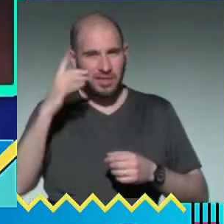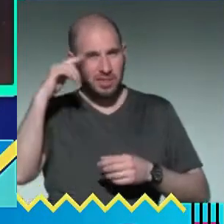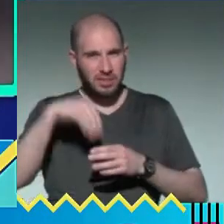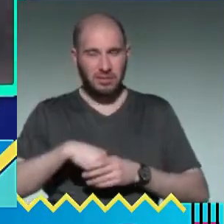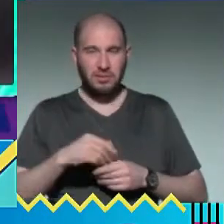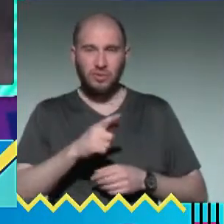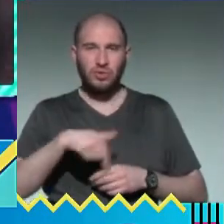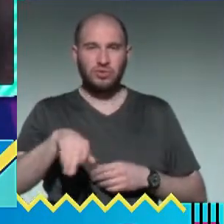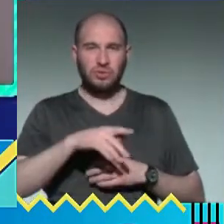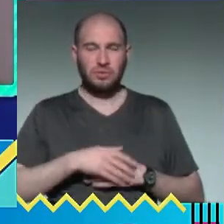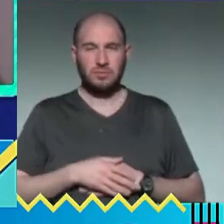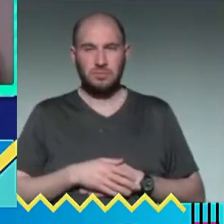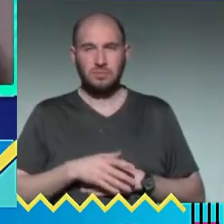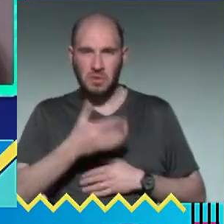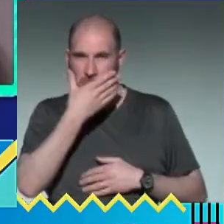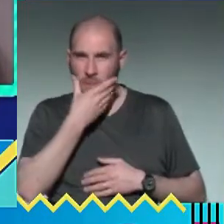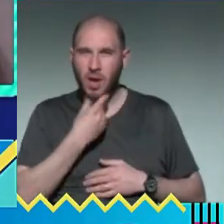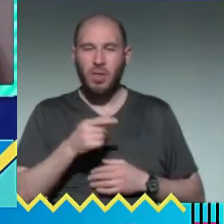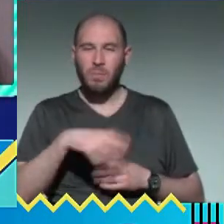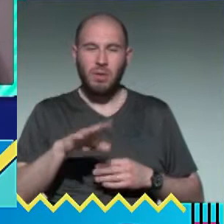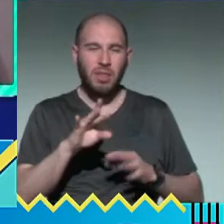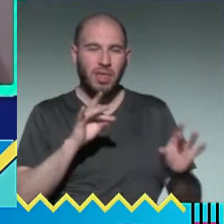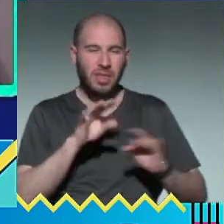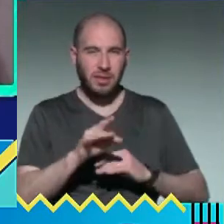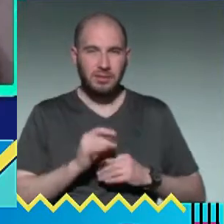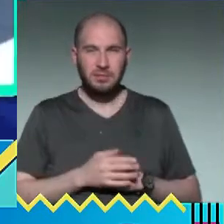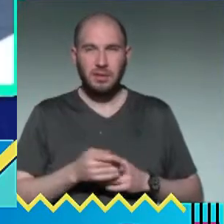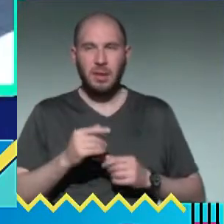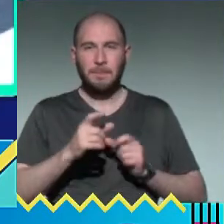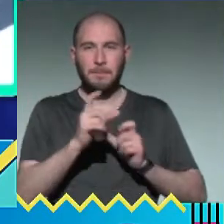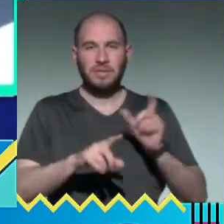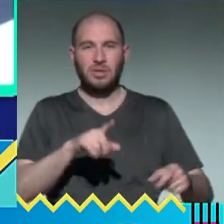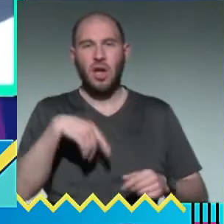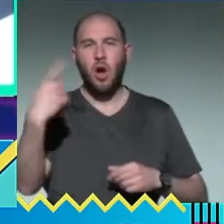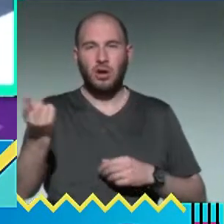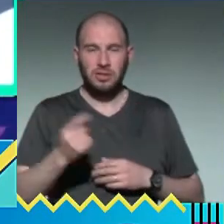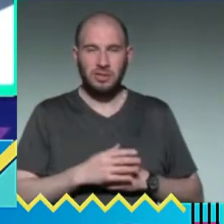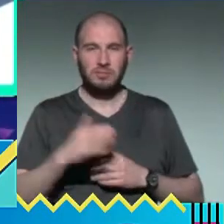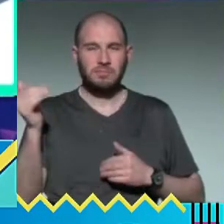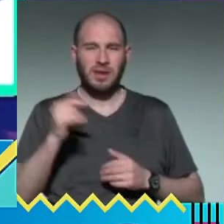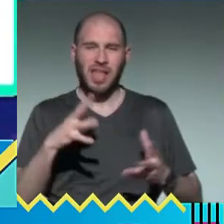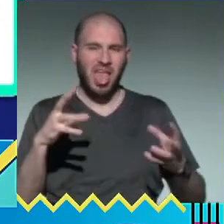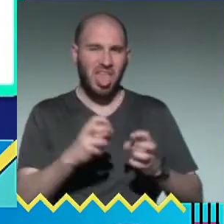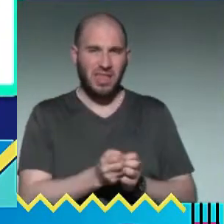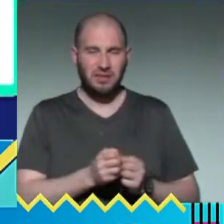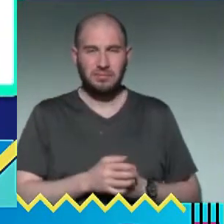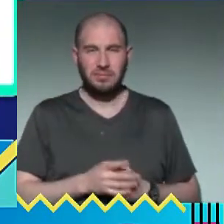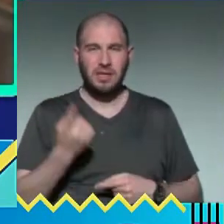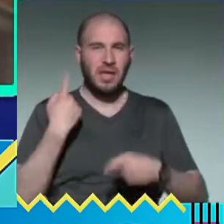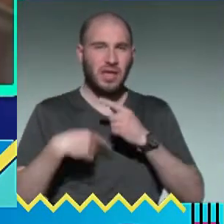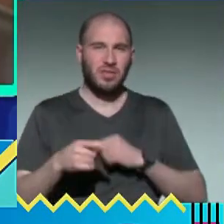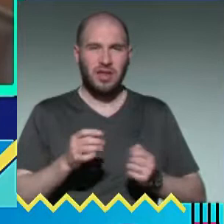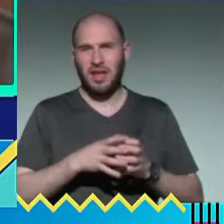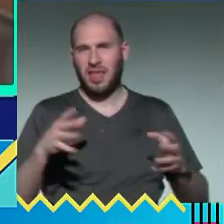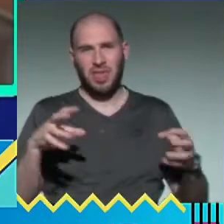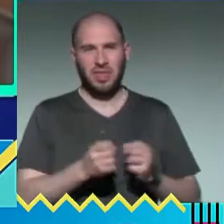que nosotros somos muy buenos, somos el pueblo elegido y que los demás han venido a arruinarnos la historia de grandeza